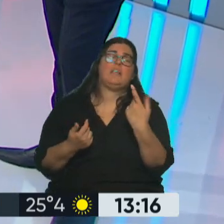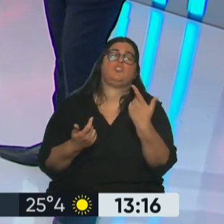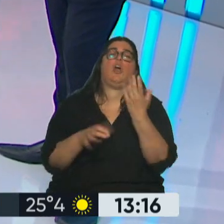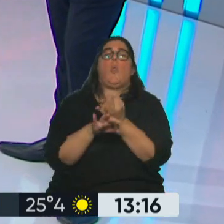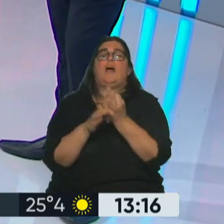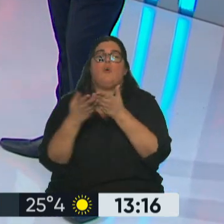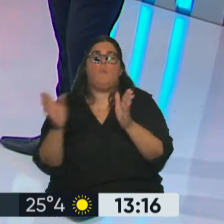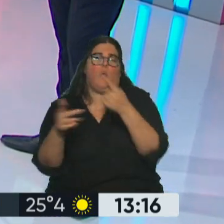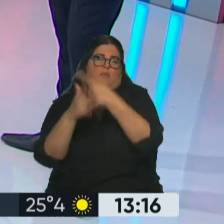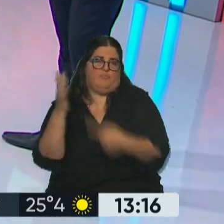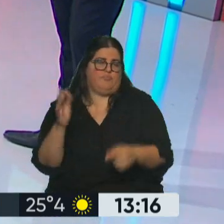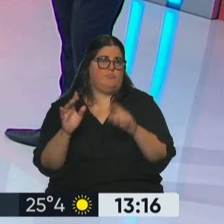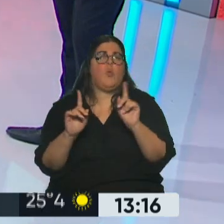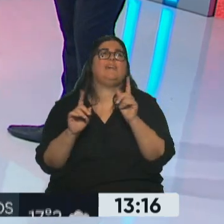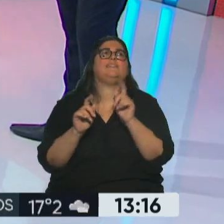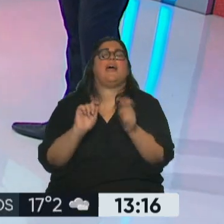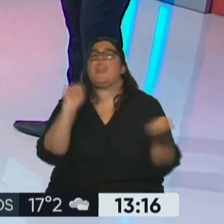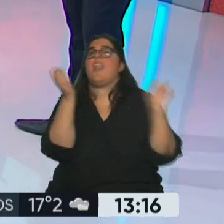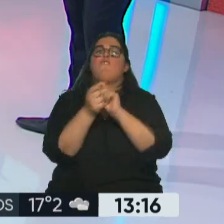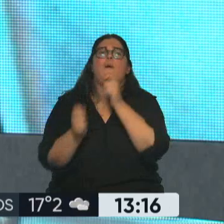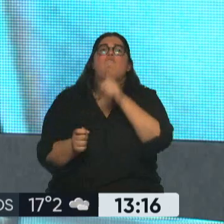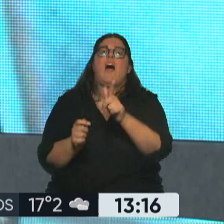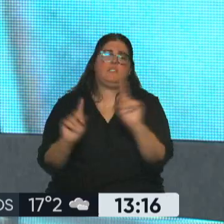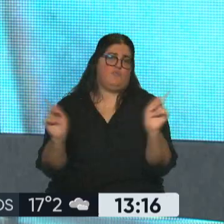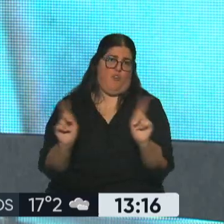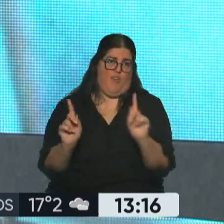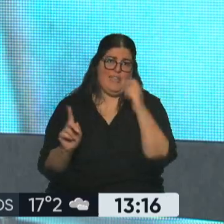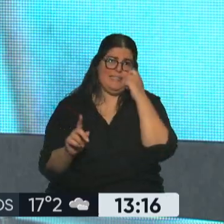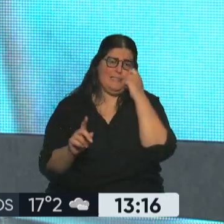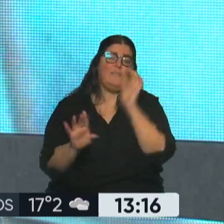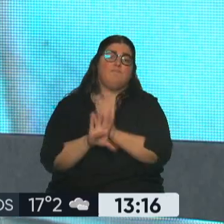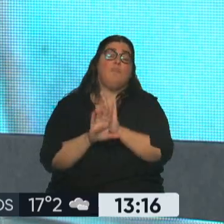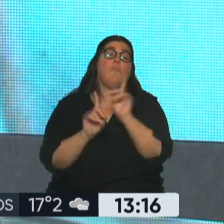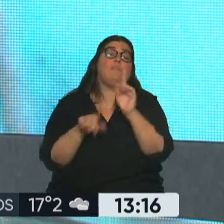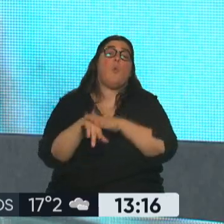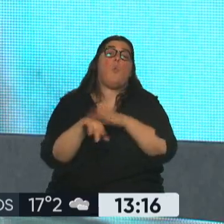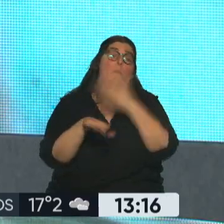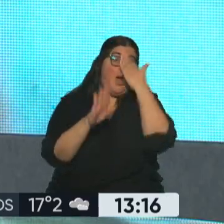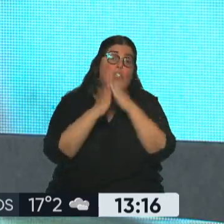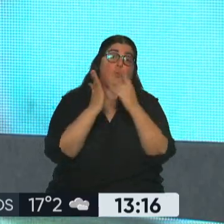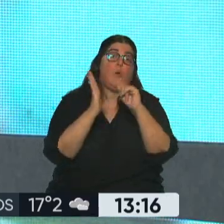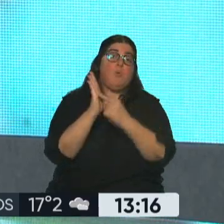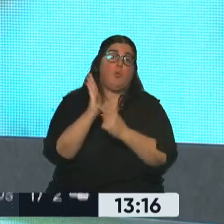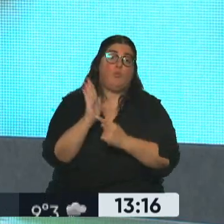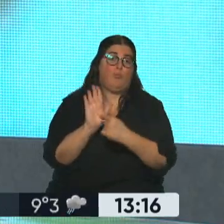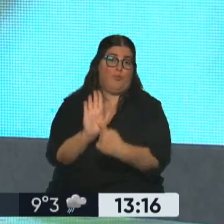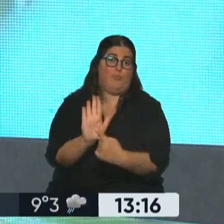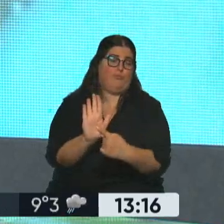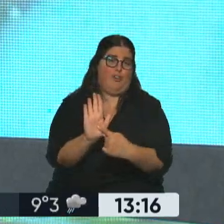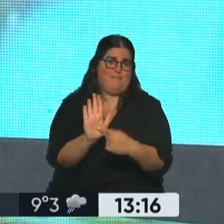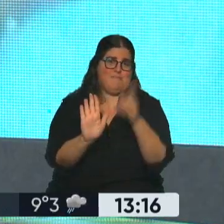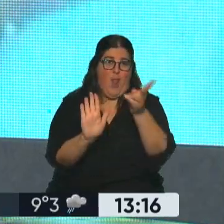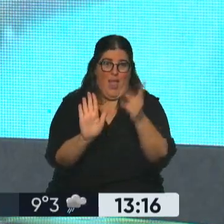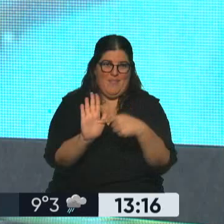educación pública. No son reformas que son fáciles de hacer a partir justamente de los cerrojos que tiene esta Constitución y que los impide